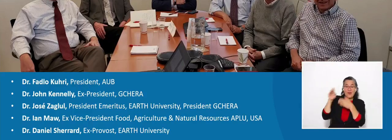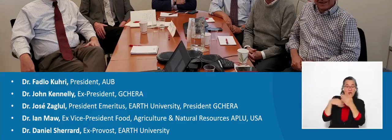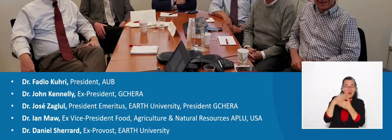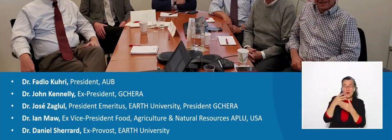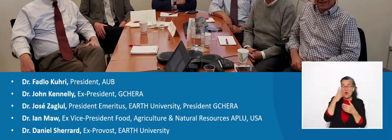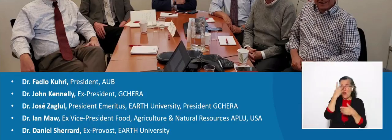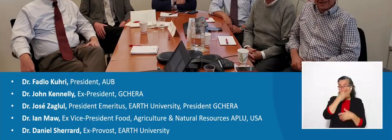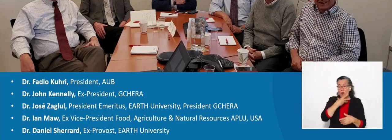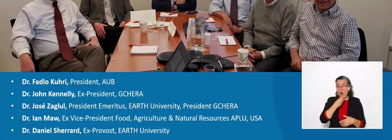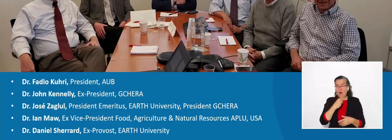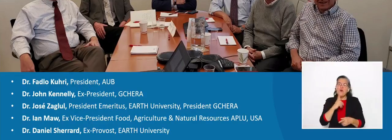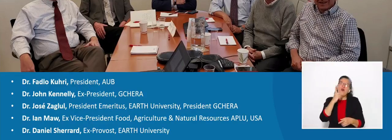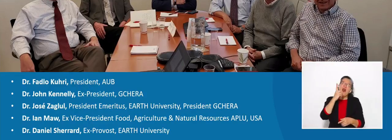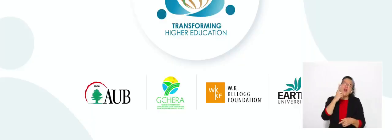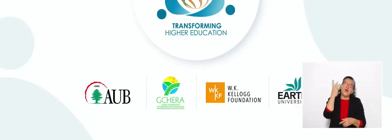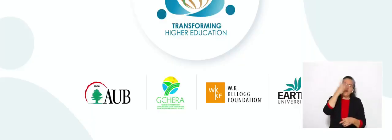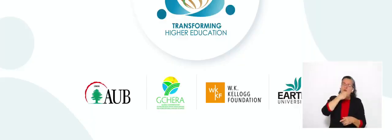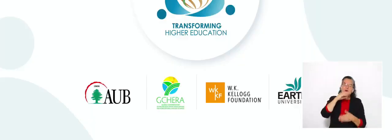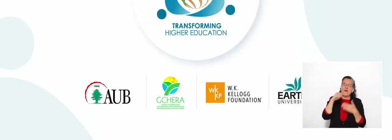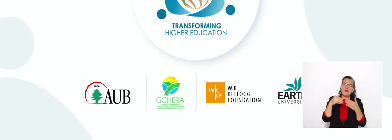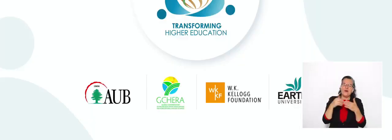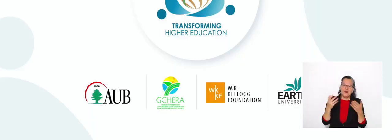Bueno, hay uno más guapo que todos.